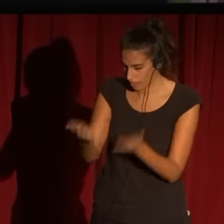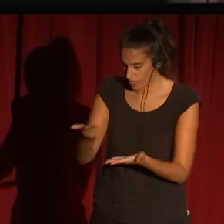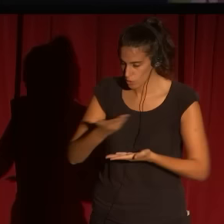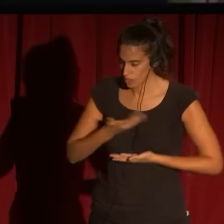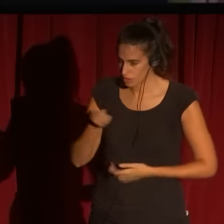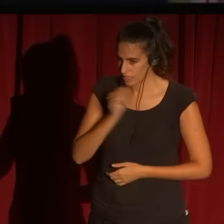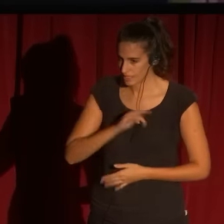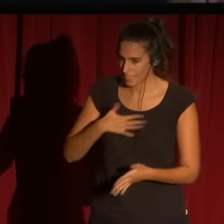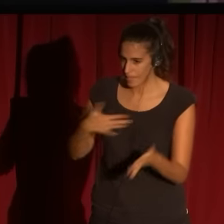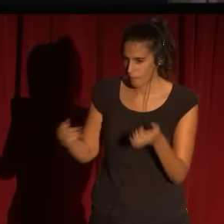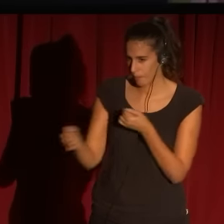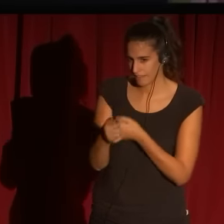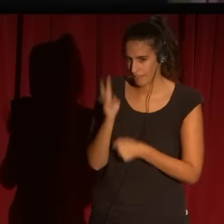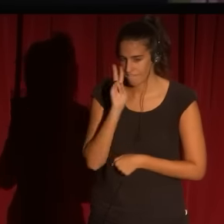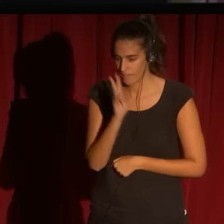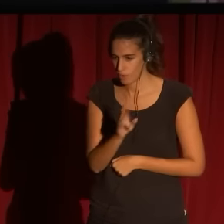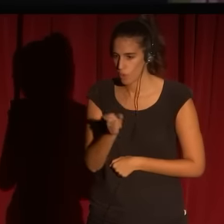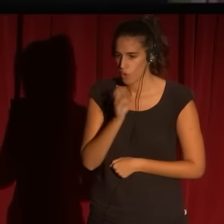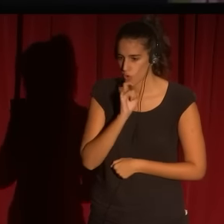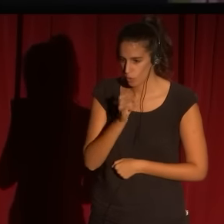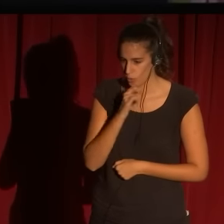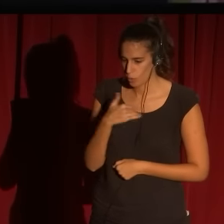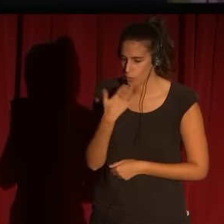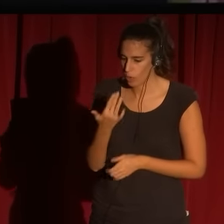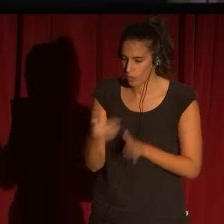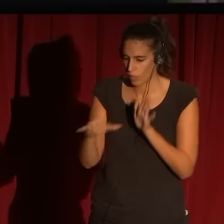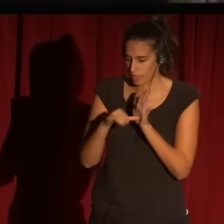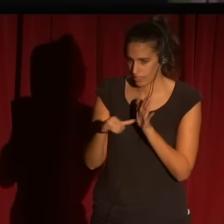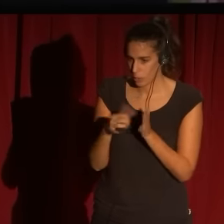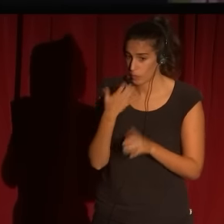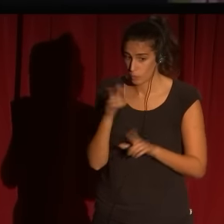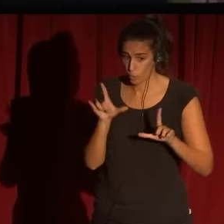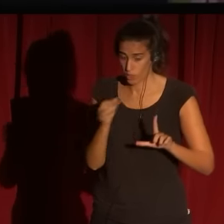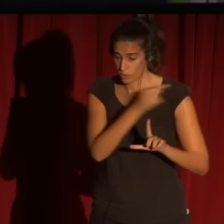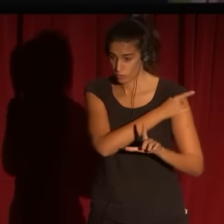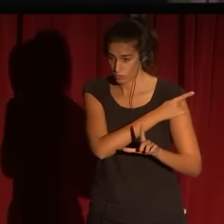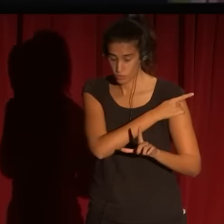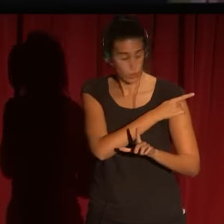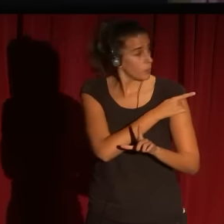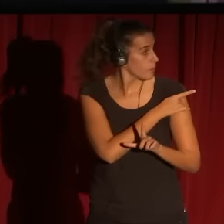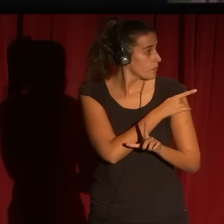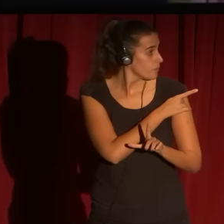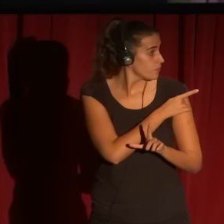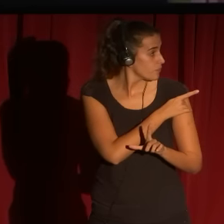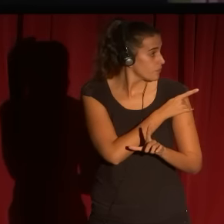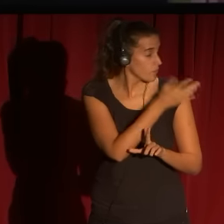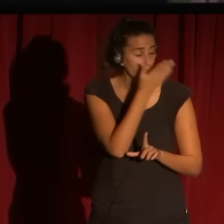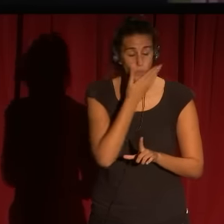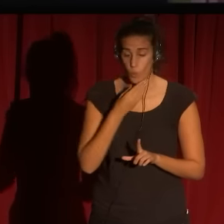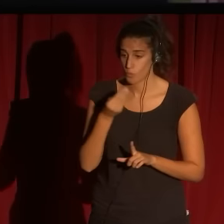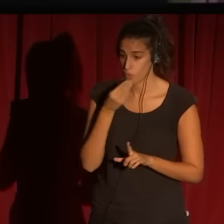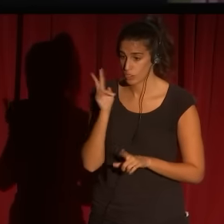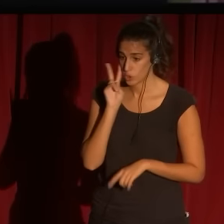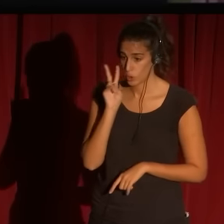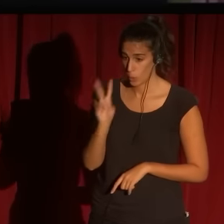a sentir empatía por lo que estamos viendo a través de acercarnos a algunas cosas por ejemplo en este cuadro Yo creo que es muy bonito ver